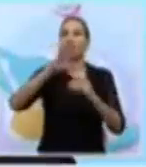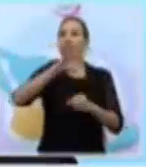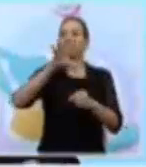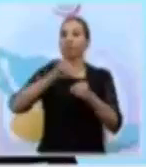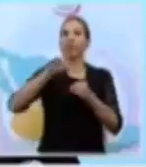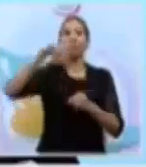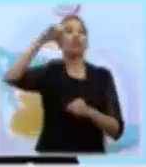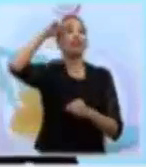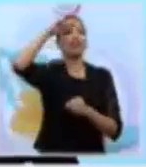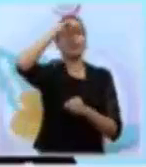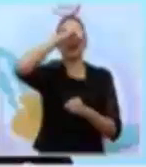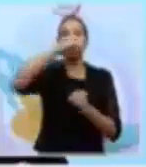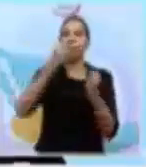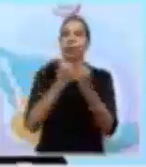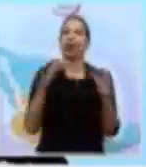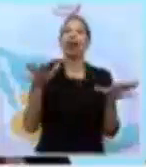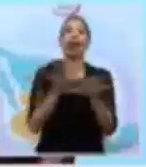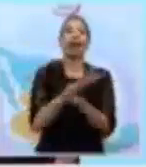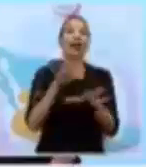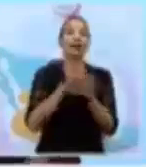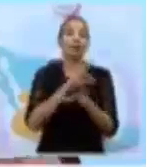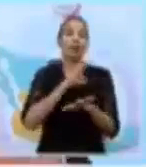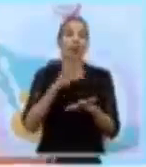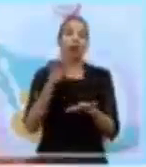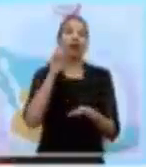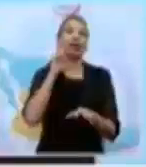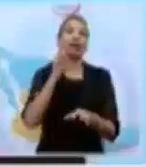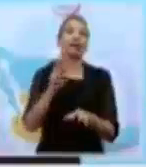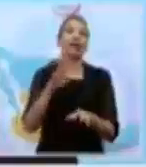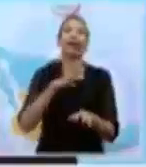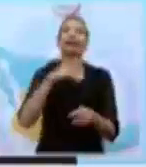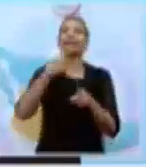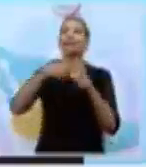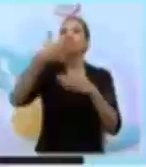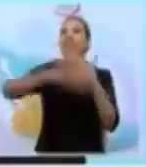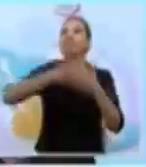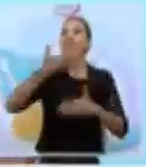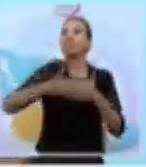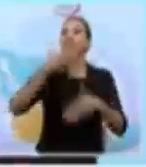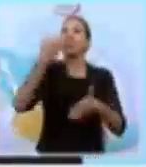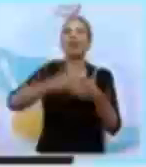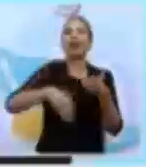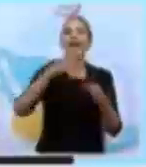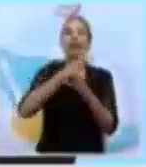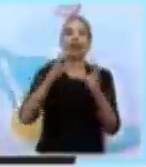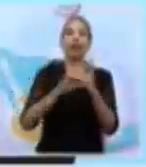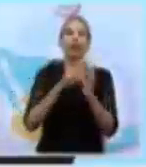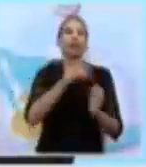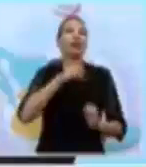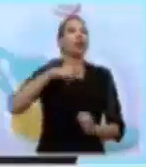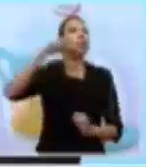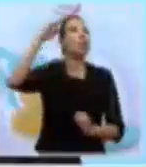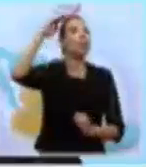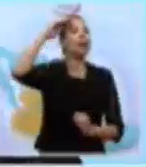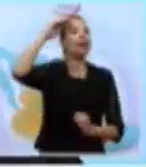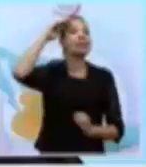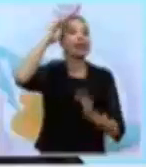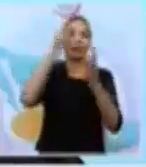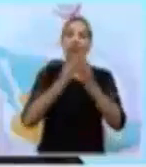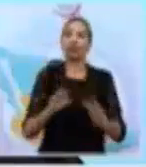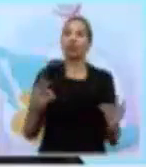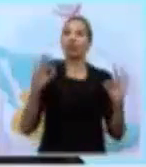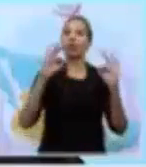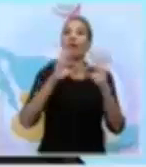complejo, pero también un indicador que revela ahí las carencias y invita a una reflexión y a una